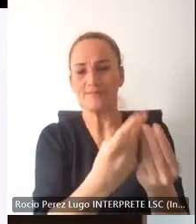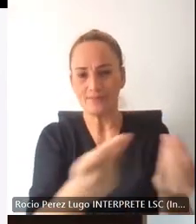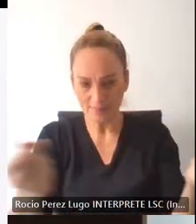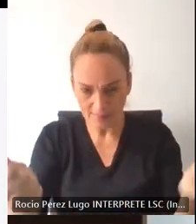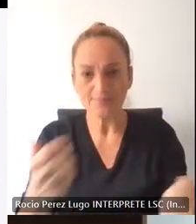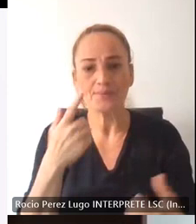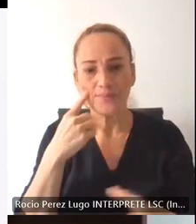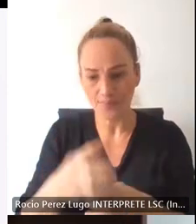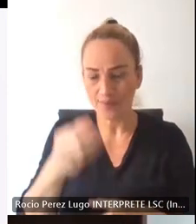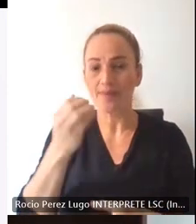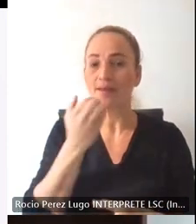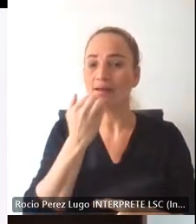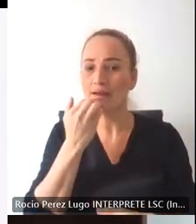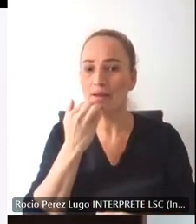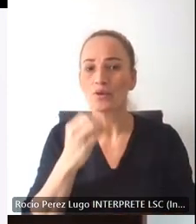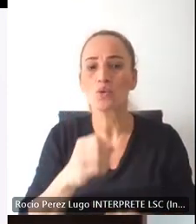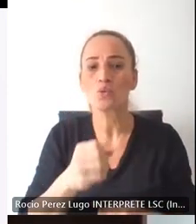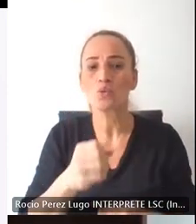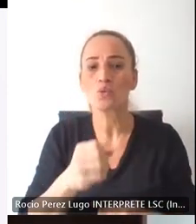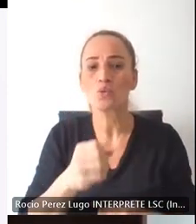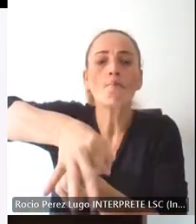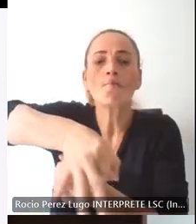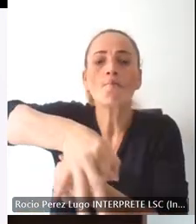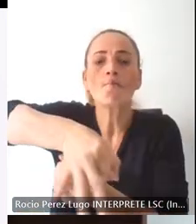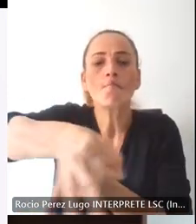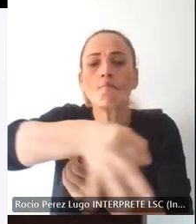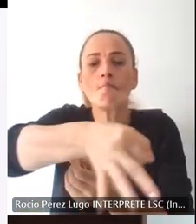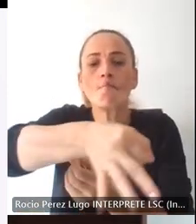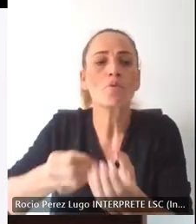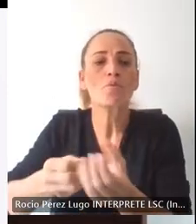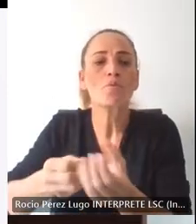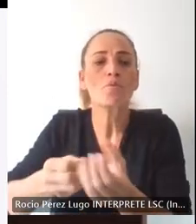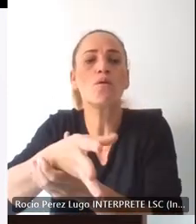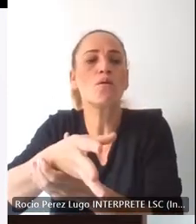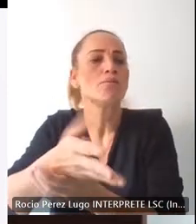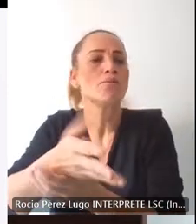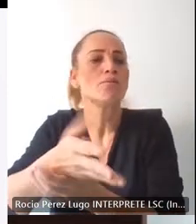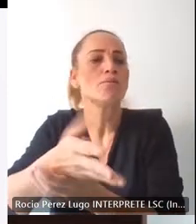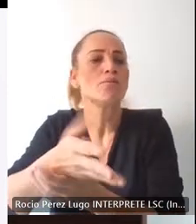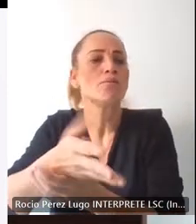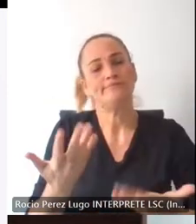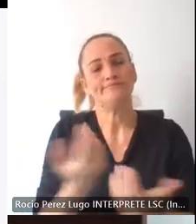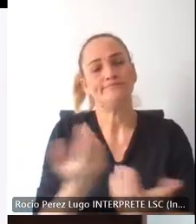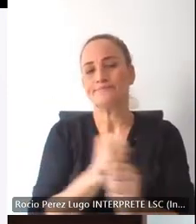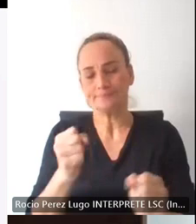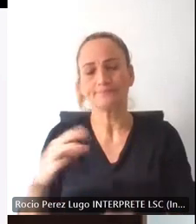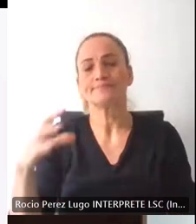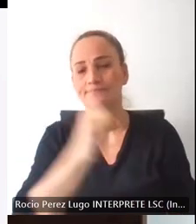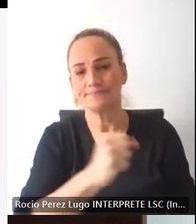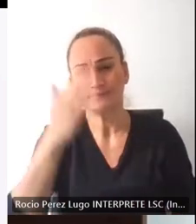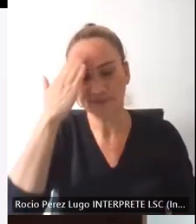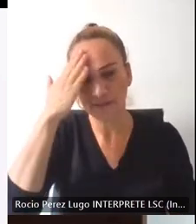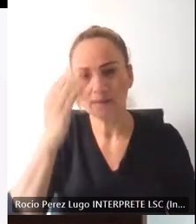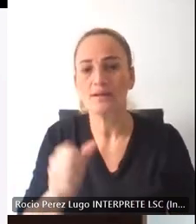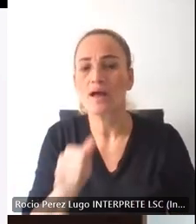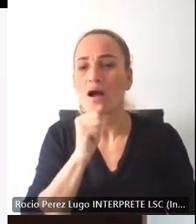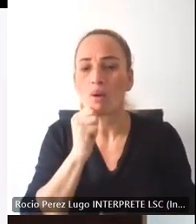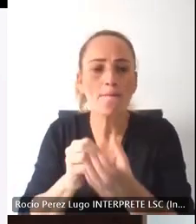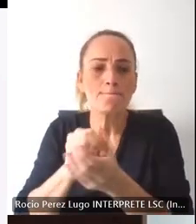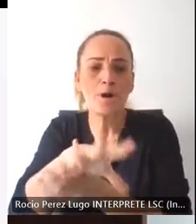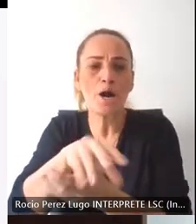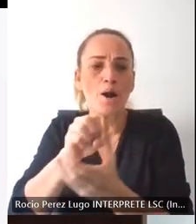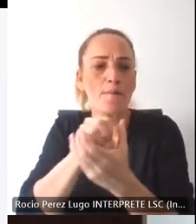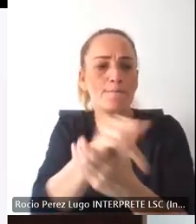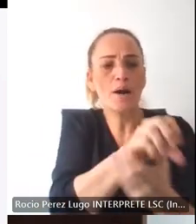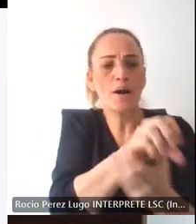nos llevaron, por ejemplo, tenía era una boquilla. Entonces, por supuesto, cuando lo activamos, pues ya se sabía, pero el agua pues salía dispersa por todas partes y